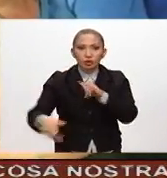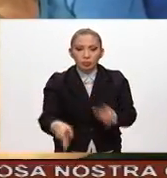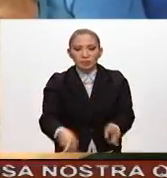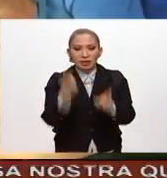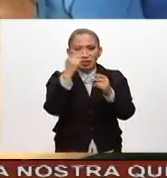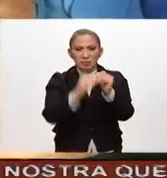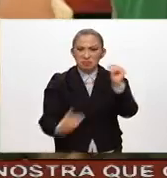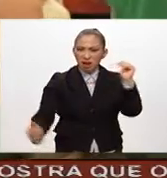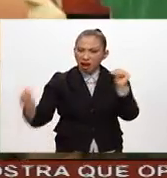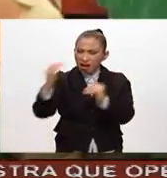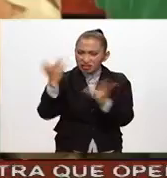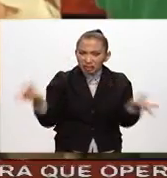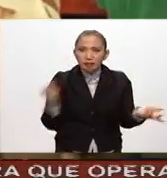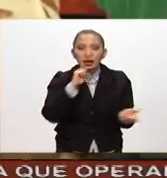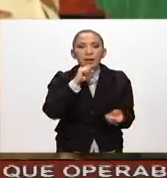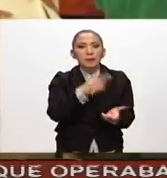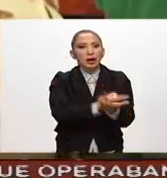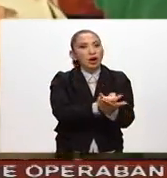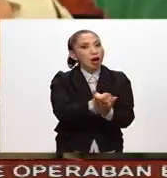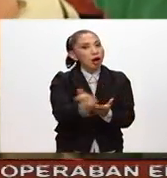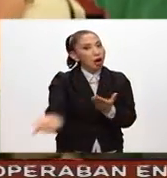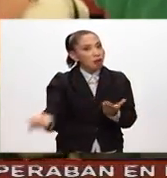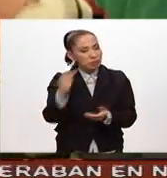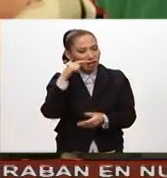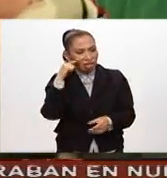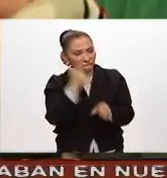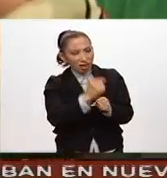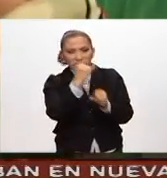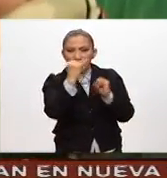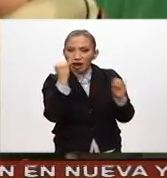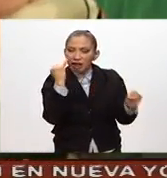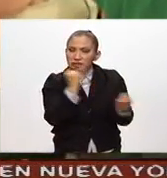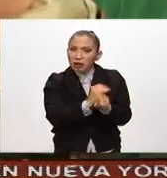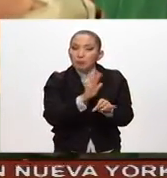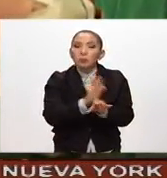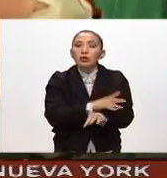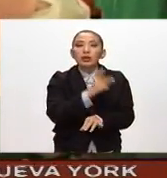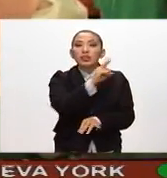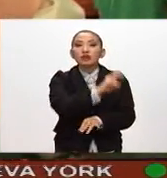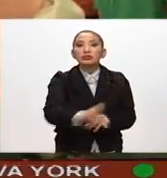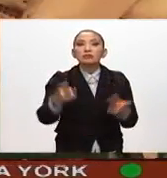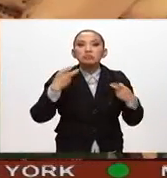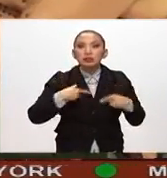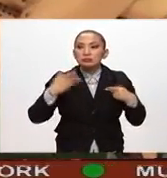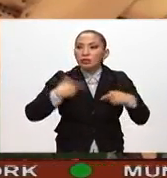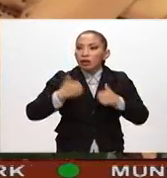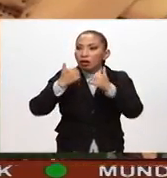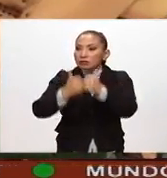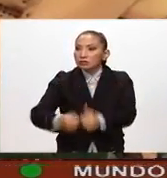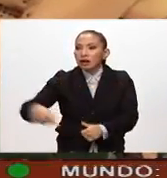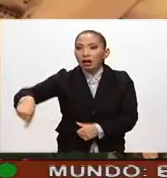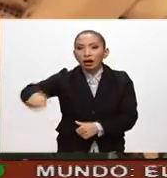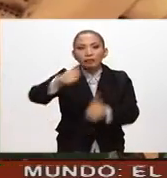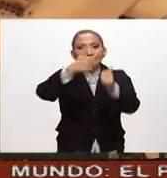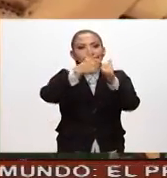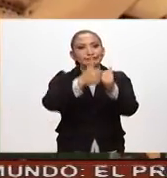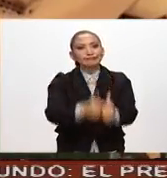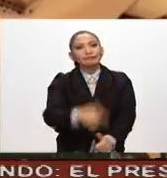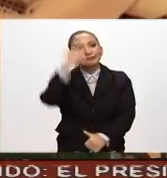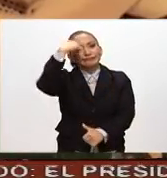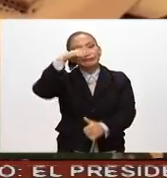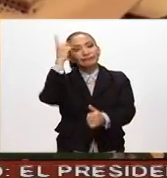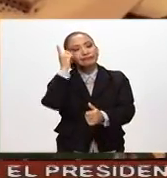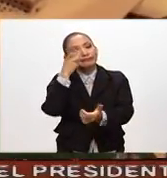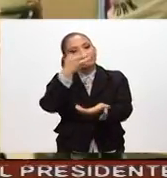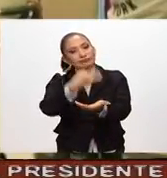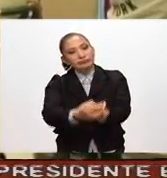el caso ha cobrado notoriedad internacional porque son 200 personas que pasan ahí la noche, como